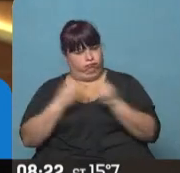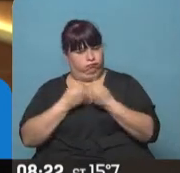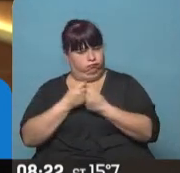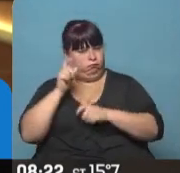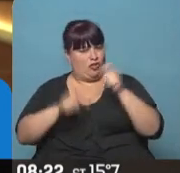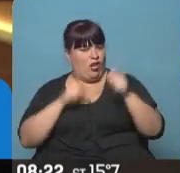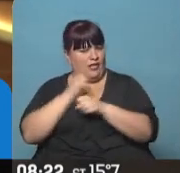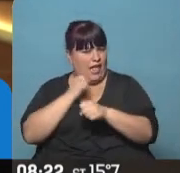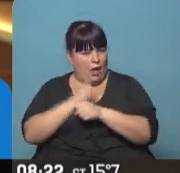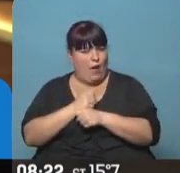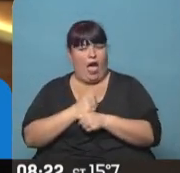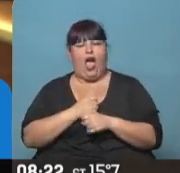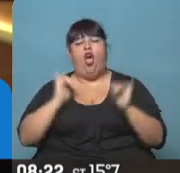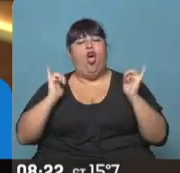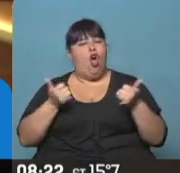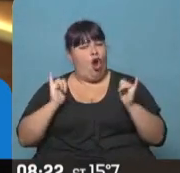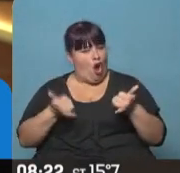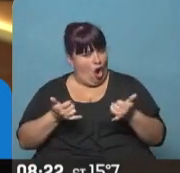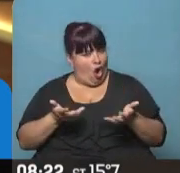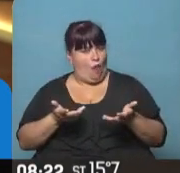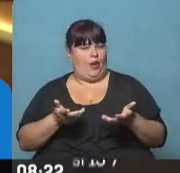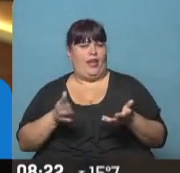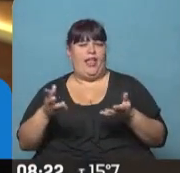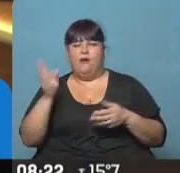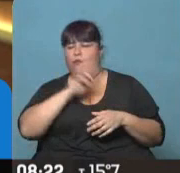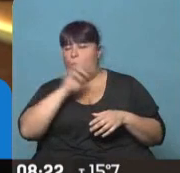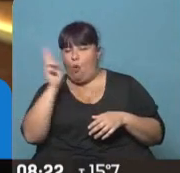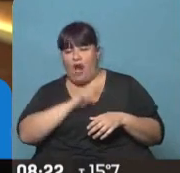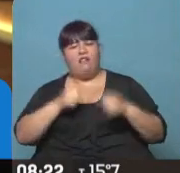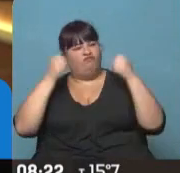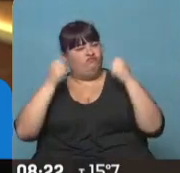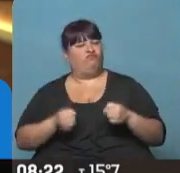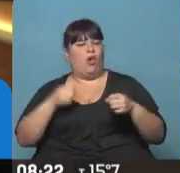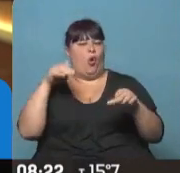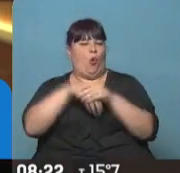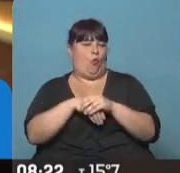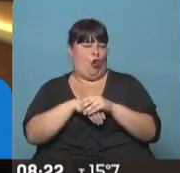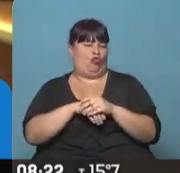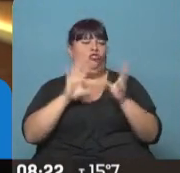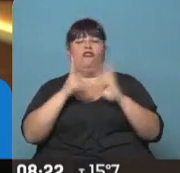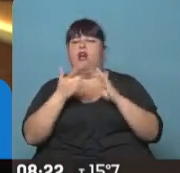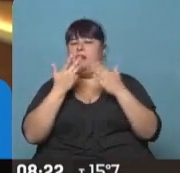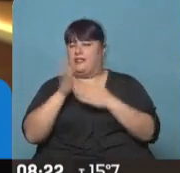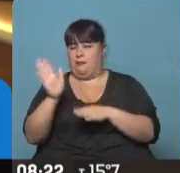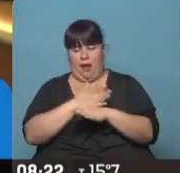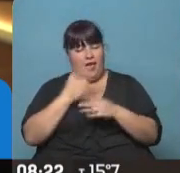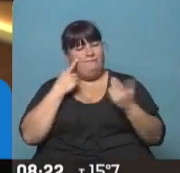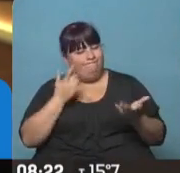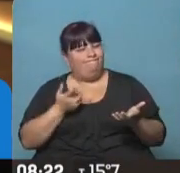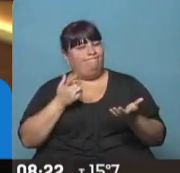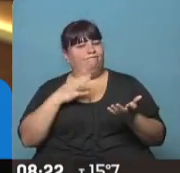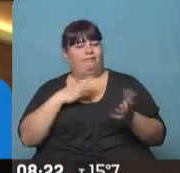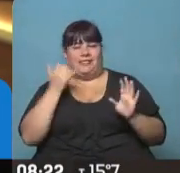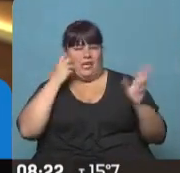de trabajadores, de jóvenes, de mujeres, que han decidido colocar el voto en una alternativa independiente, viendo que